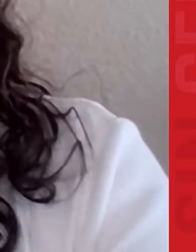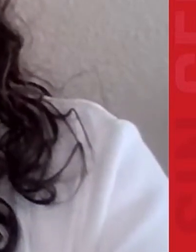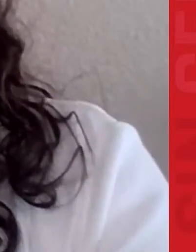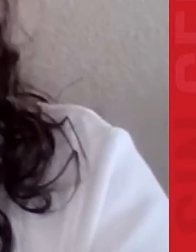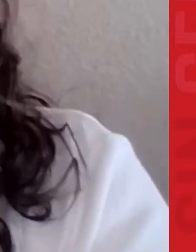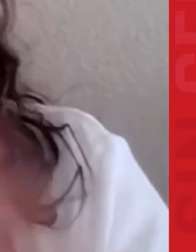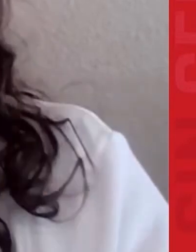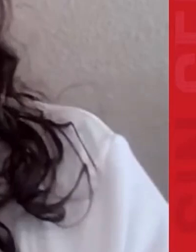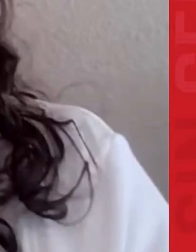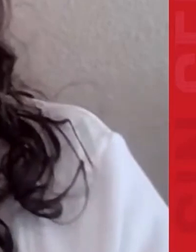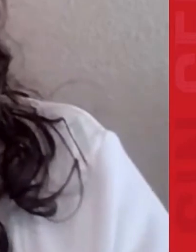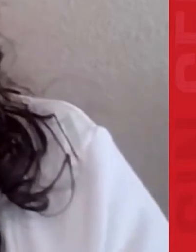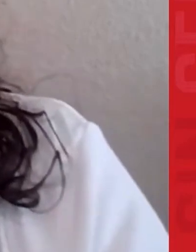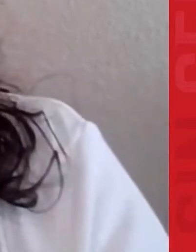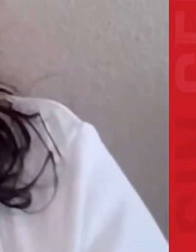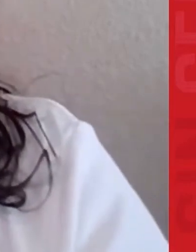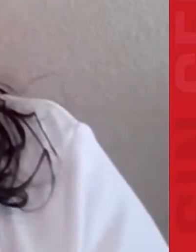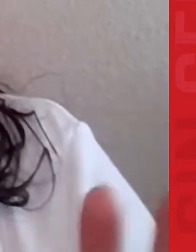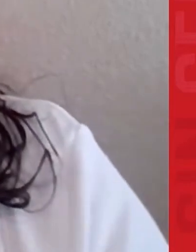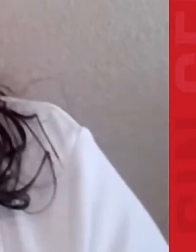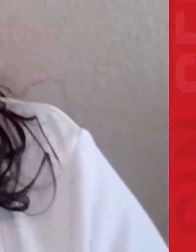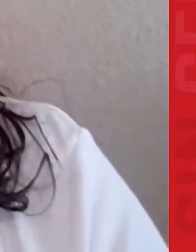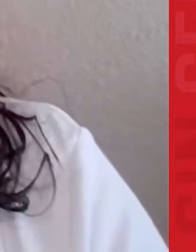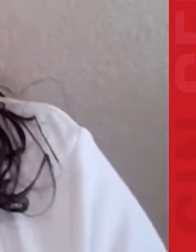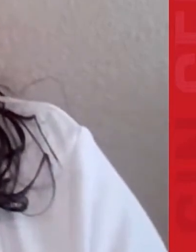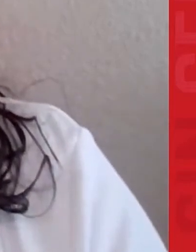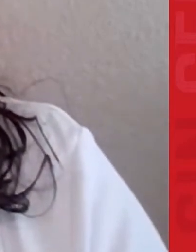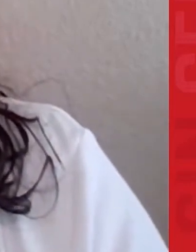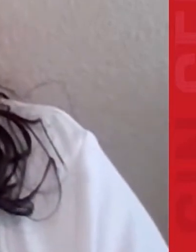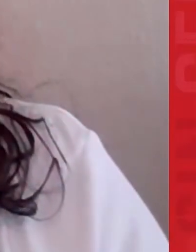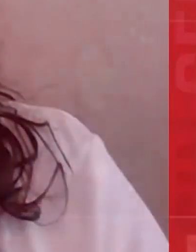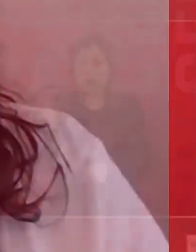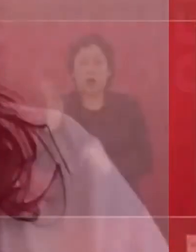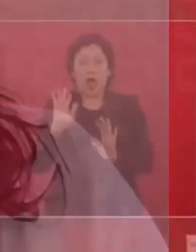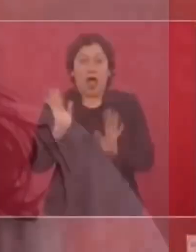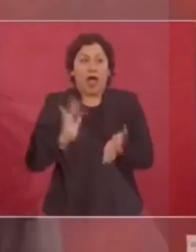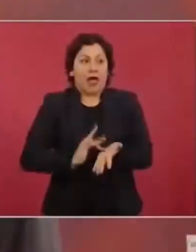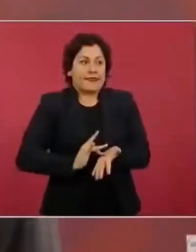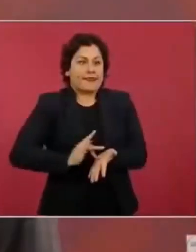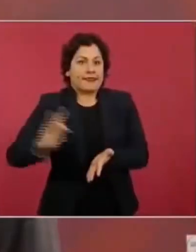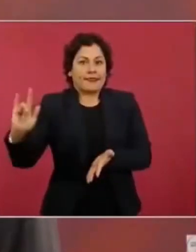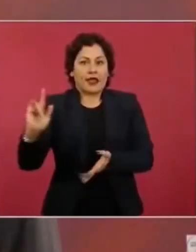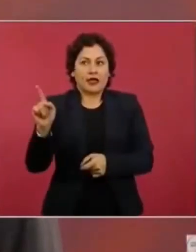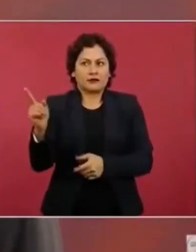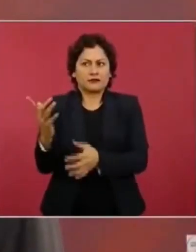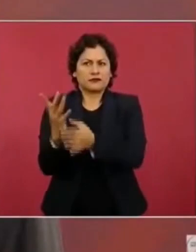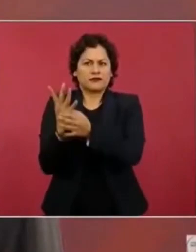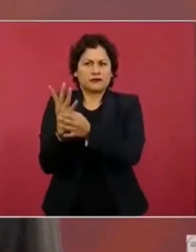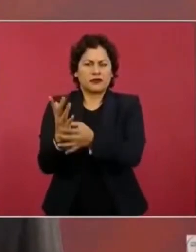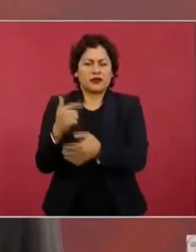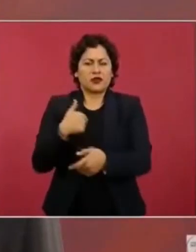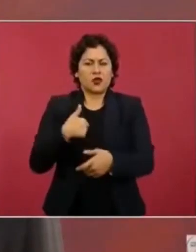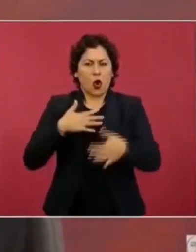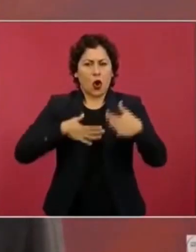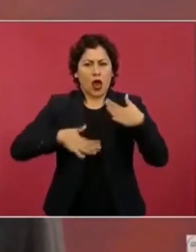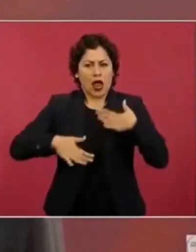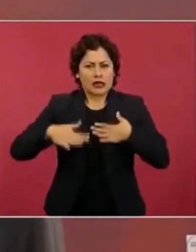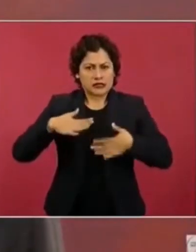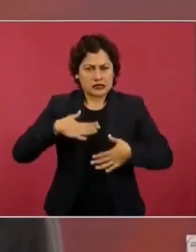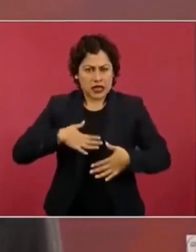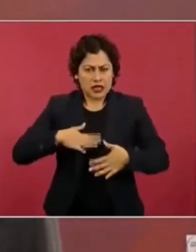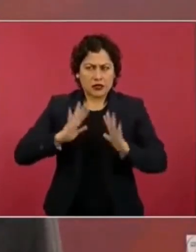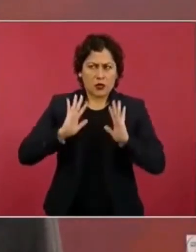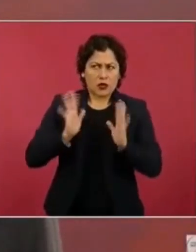con tamales, aunque, como dijo el presidente ya en tono de mucha jocosidad, los tamales pues podrían ser chapanecos, oaxaqueños,